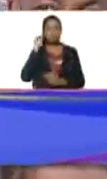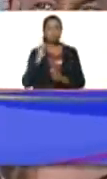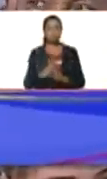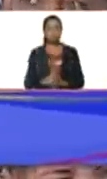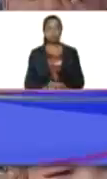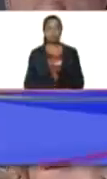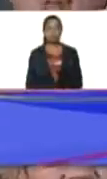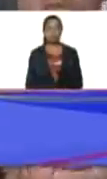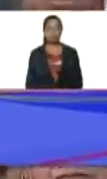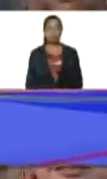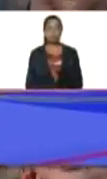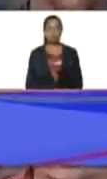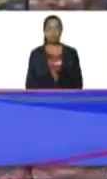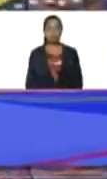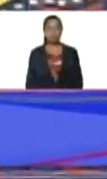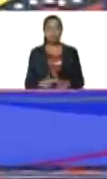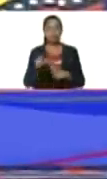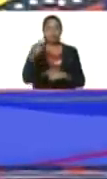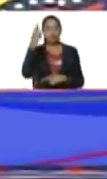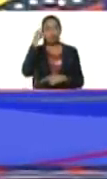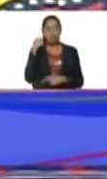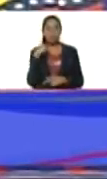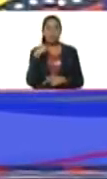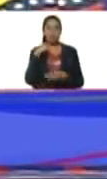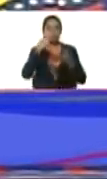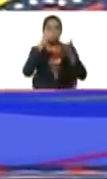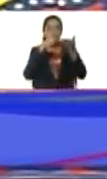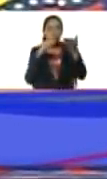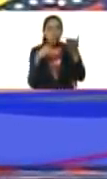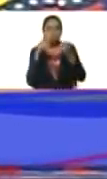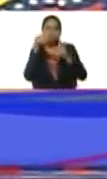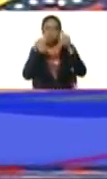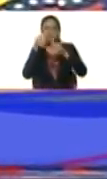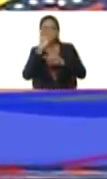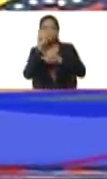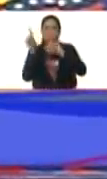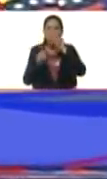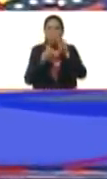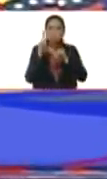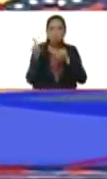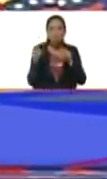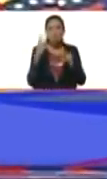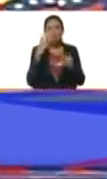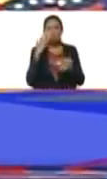Y el otro día sacó una encuesta de intención de voto.